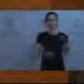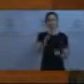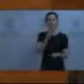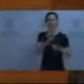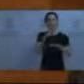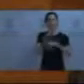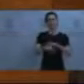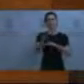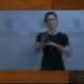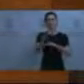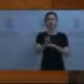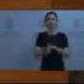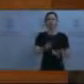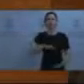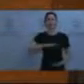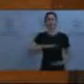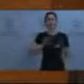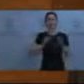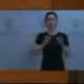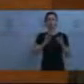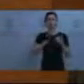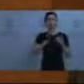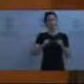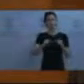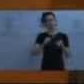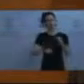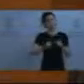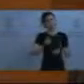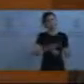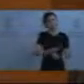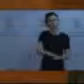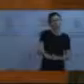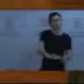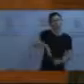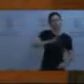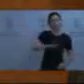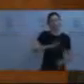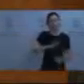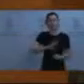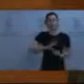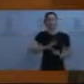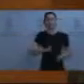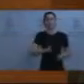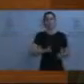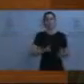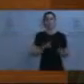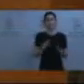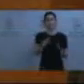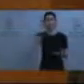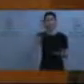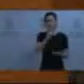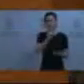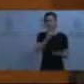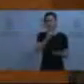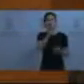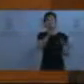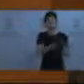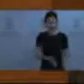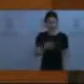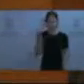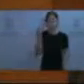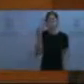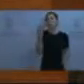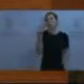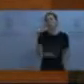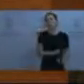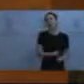limitará esa capacidad de decisión o sí que influirá en esa capacidad de decisión. No sé si usted, bueno, probablemente lo